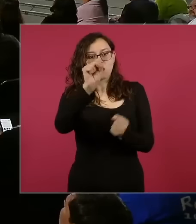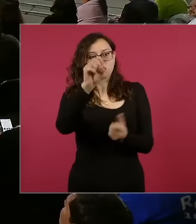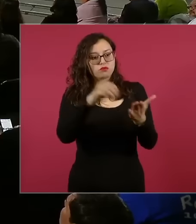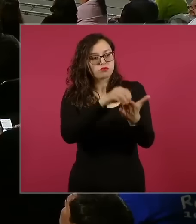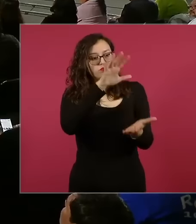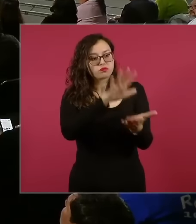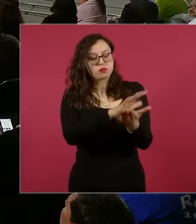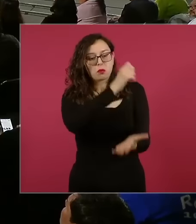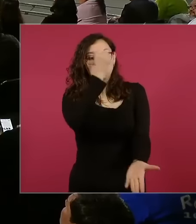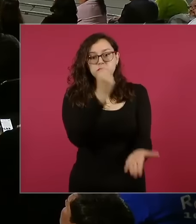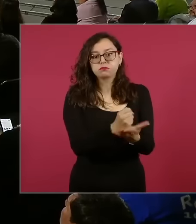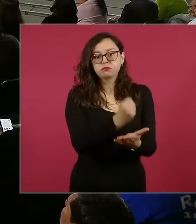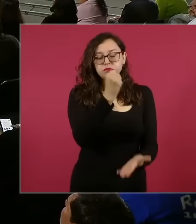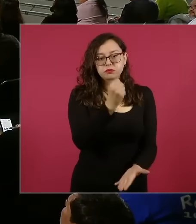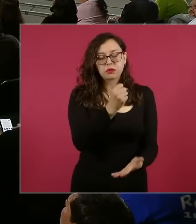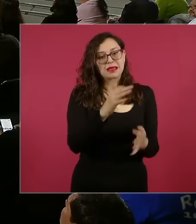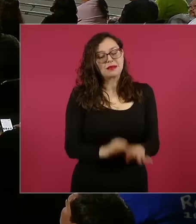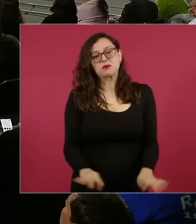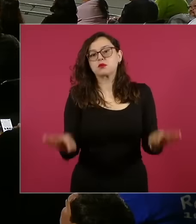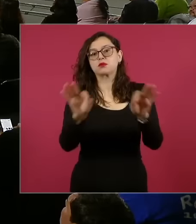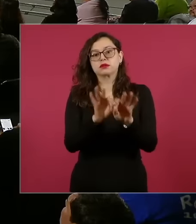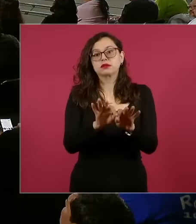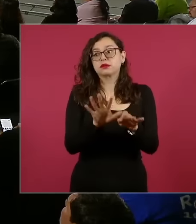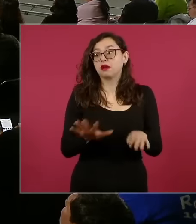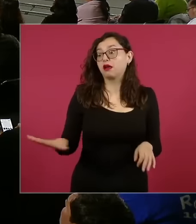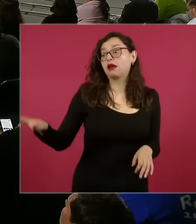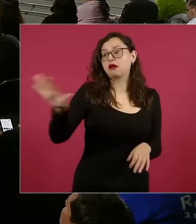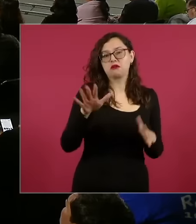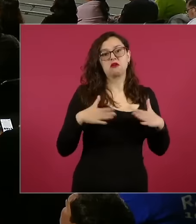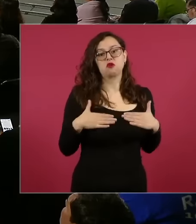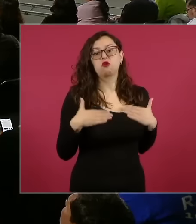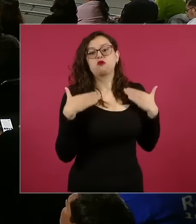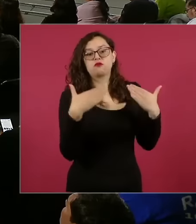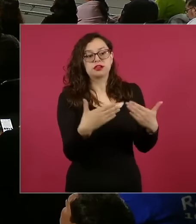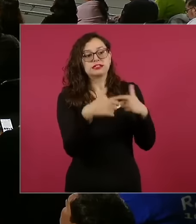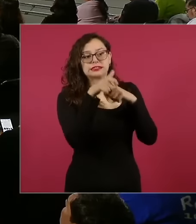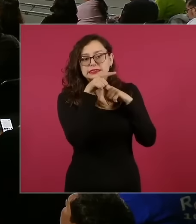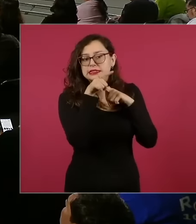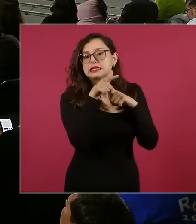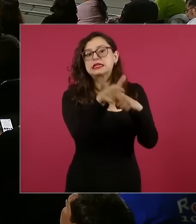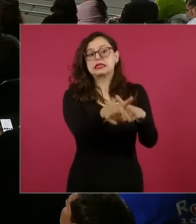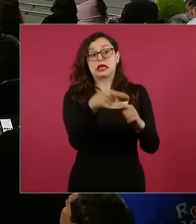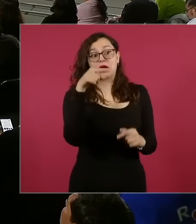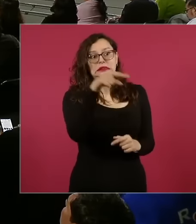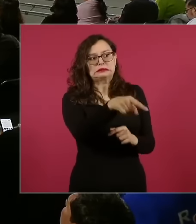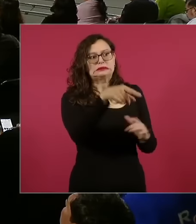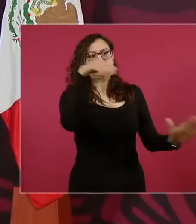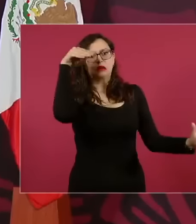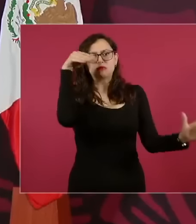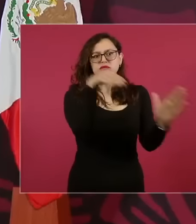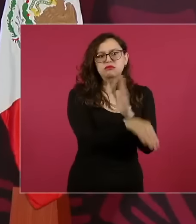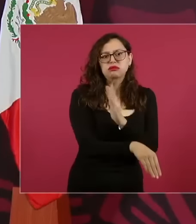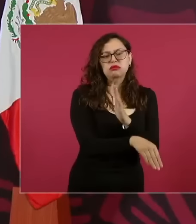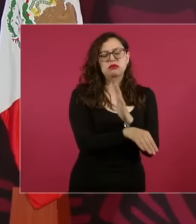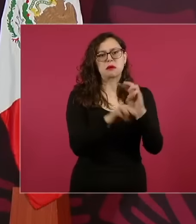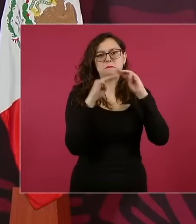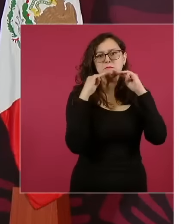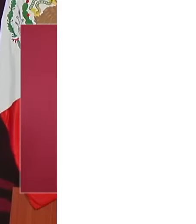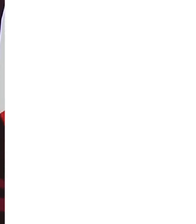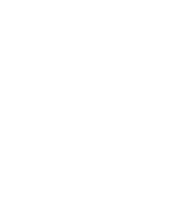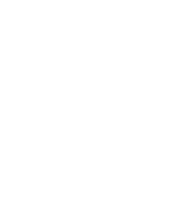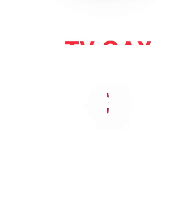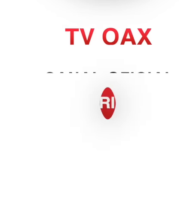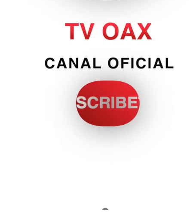paso del tiempo no se corrompa esta institución, como sucedió